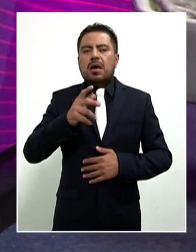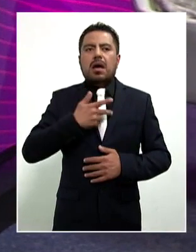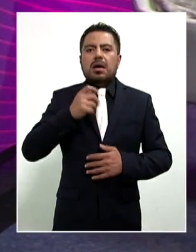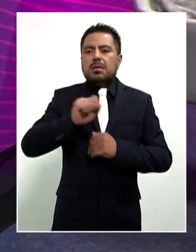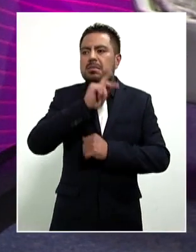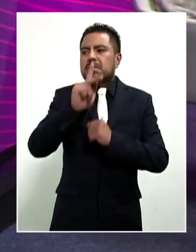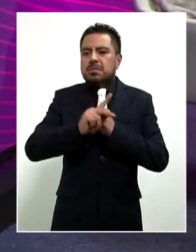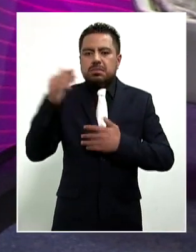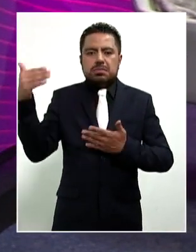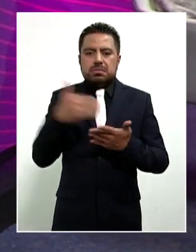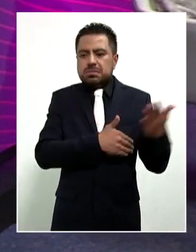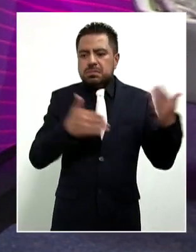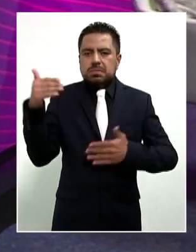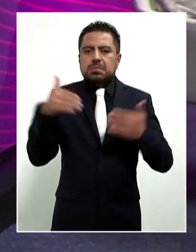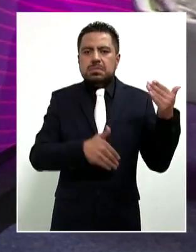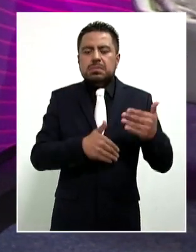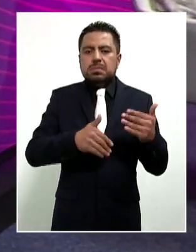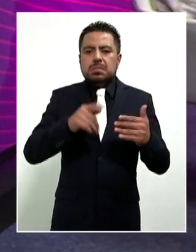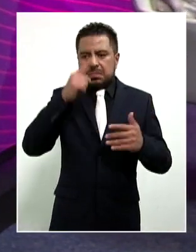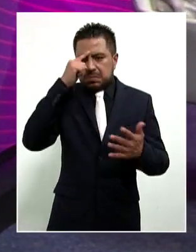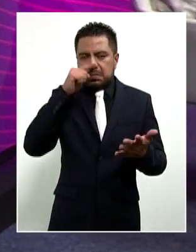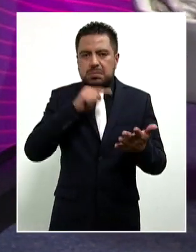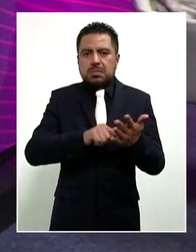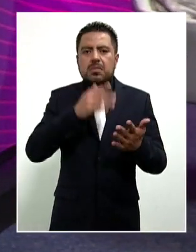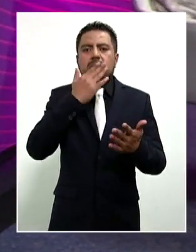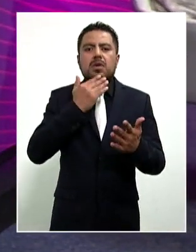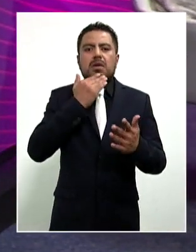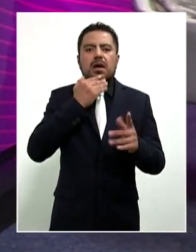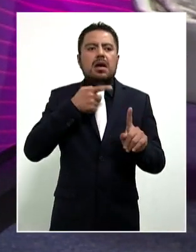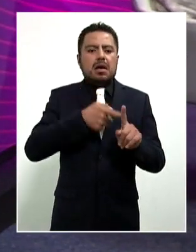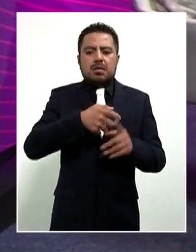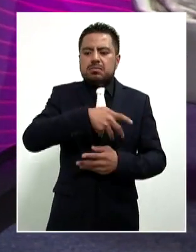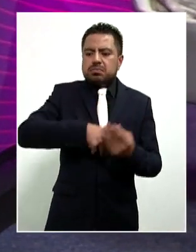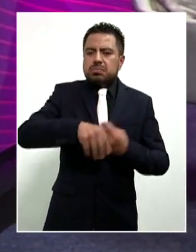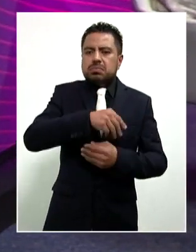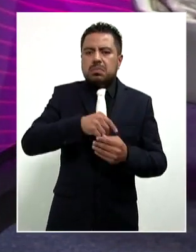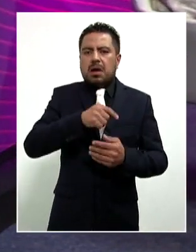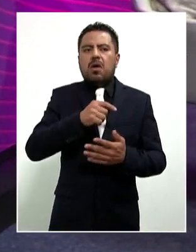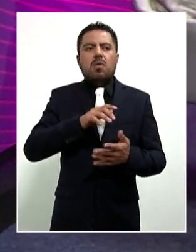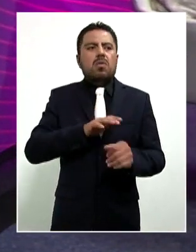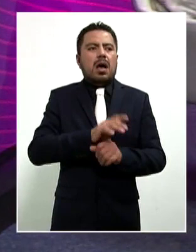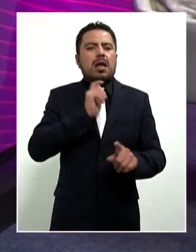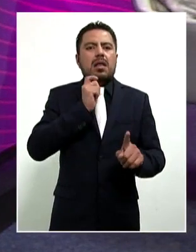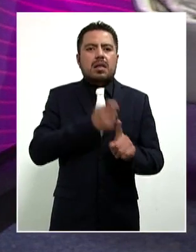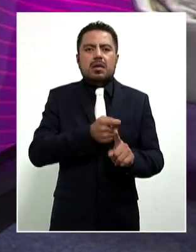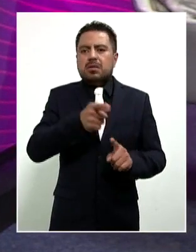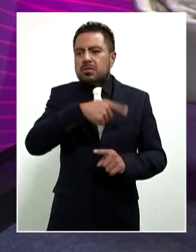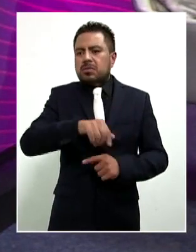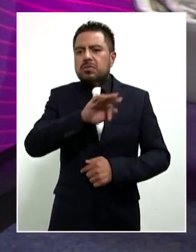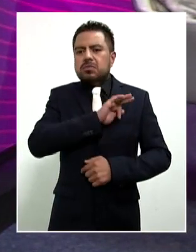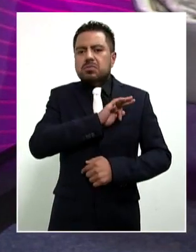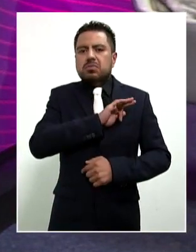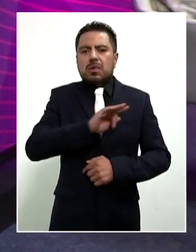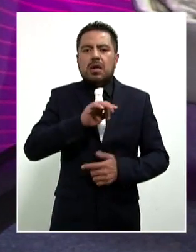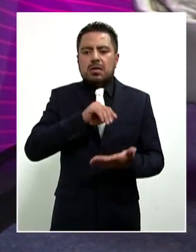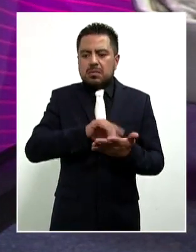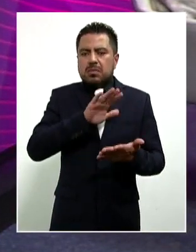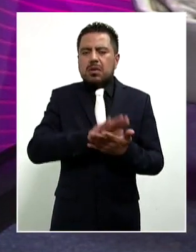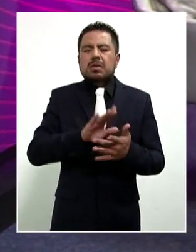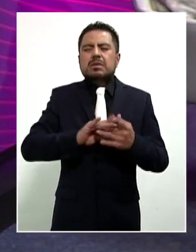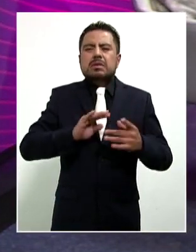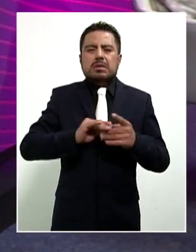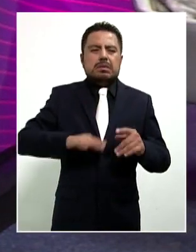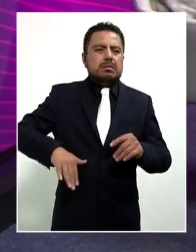diferentes países y que a lo mejor, pues no sé, si se desarrollan en un sector de la economía tal o cual, pues ustedes lo pueden tener ahí más registrado.